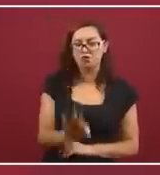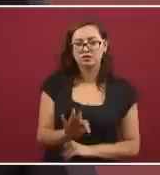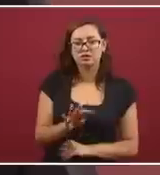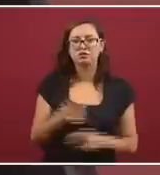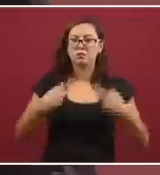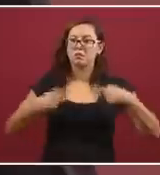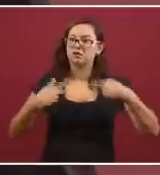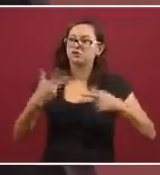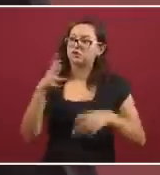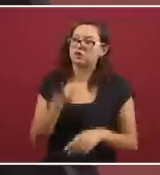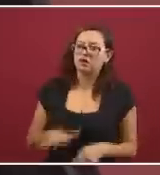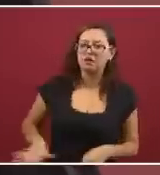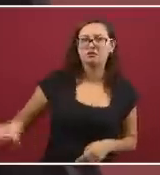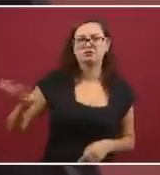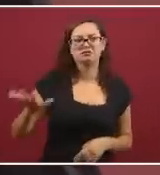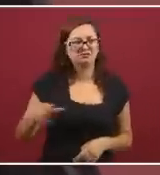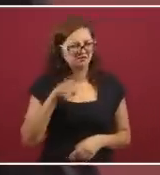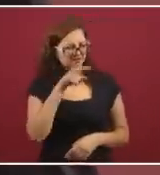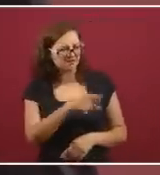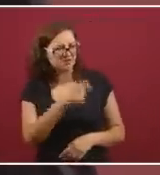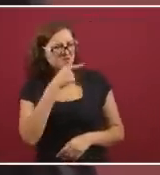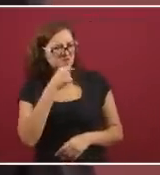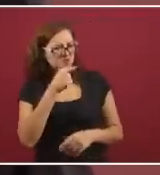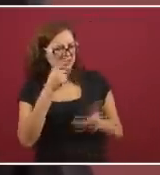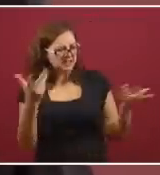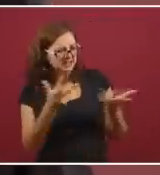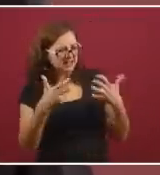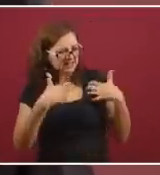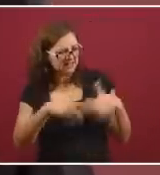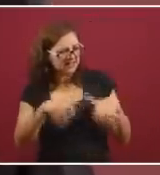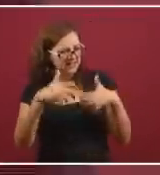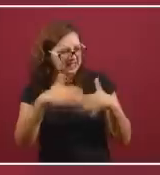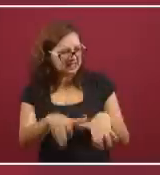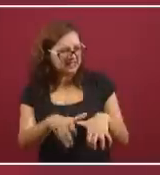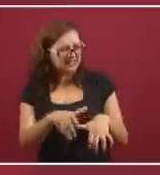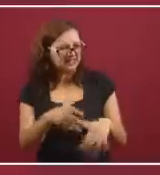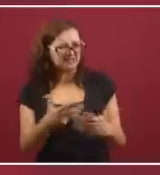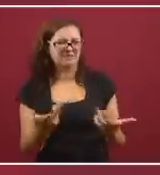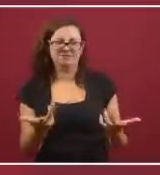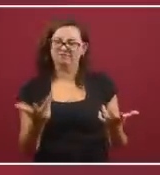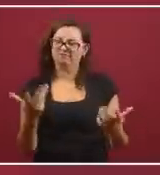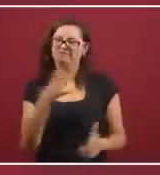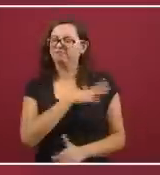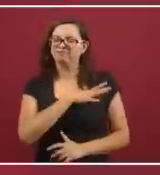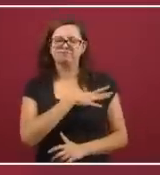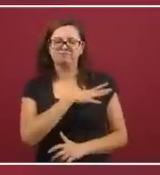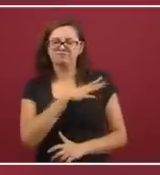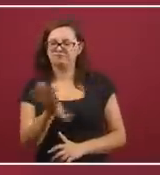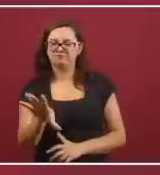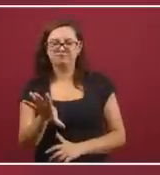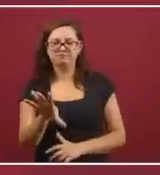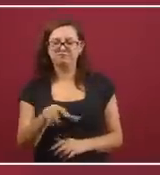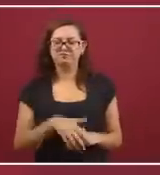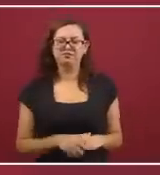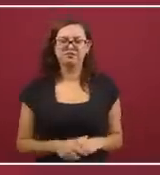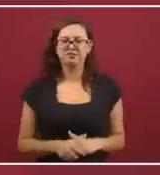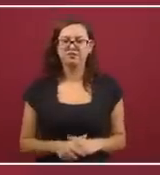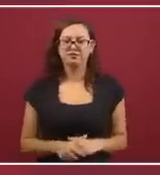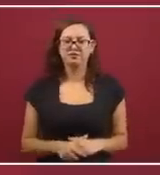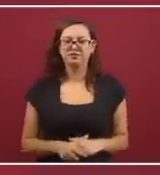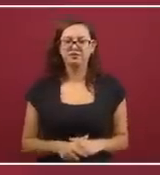población rechazo el movimiento o sea